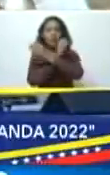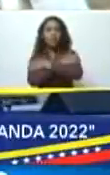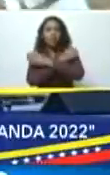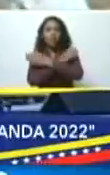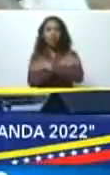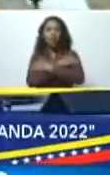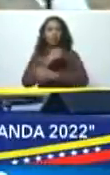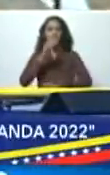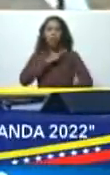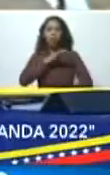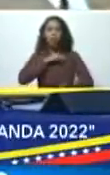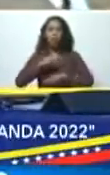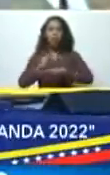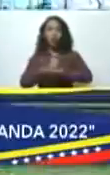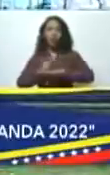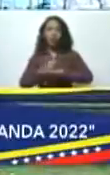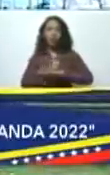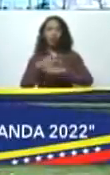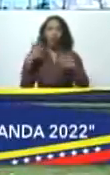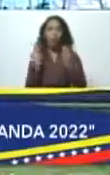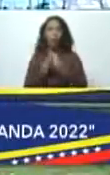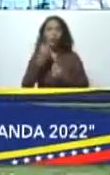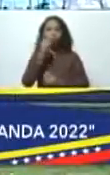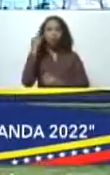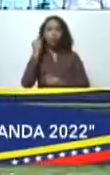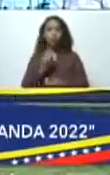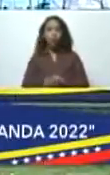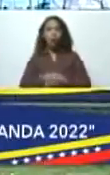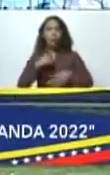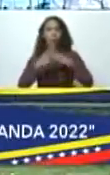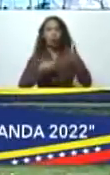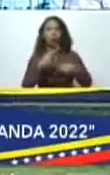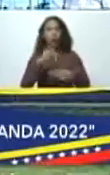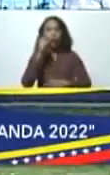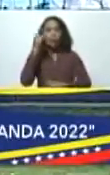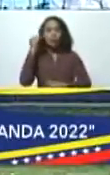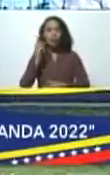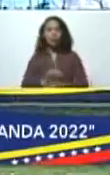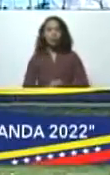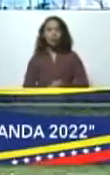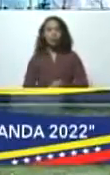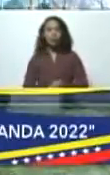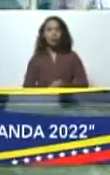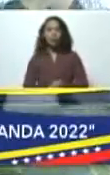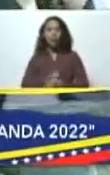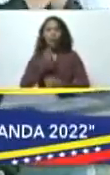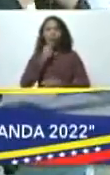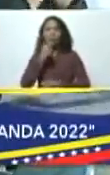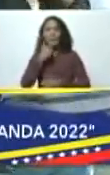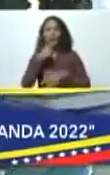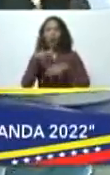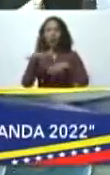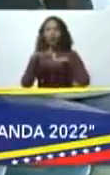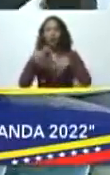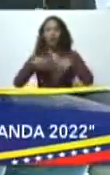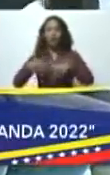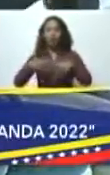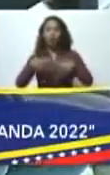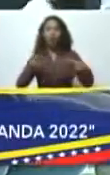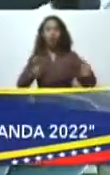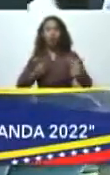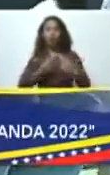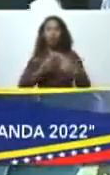felicito, señor gobernador. Compañeros, compañeras, productores, productoras. Hermosísimo este lugar de